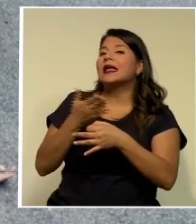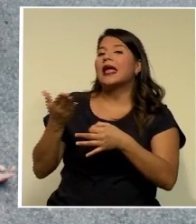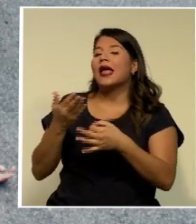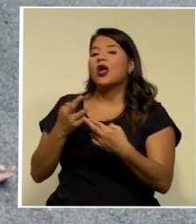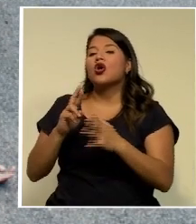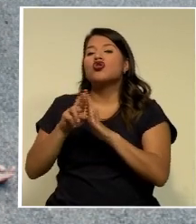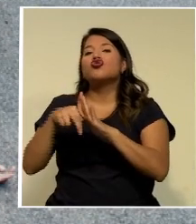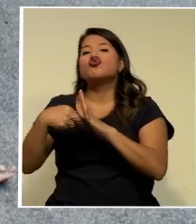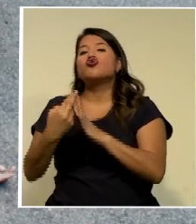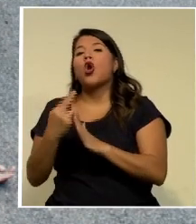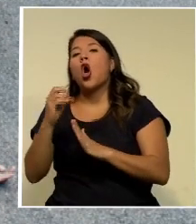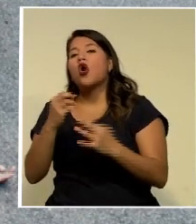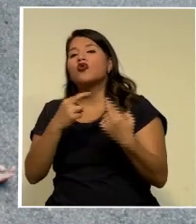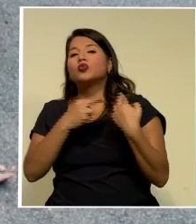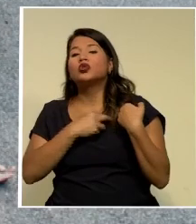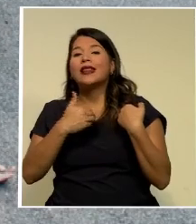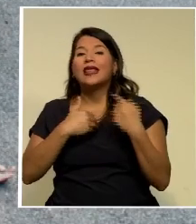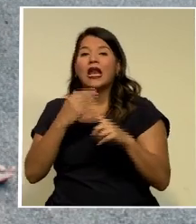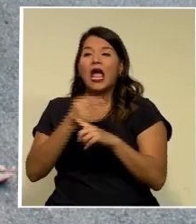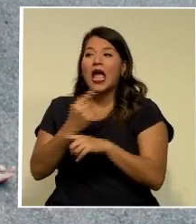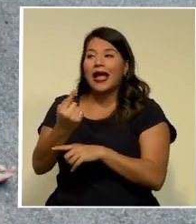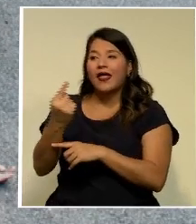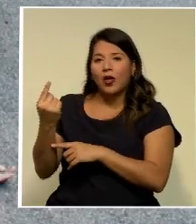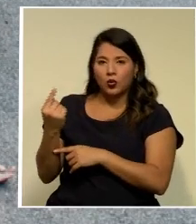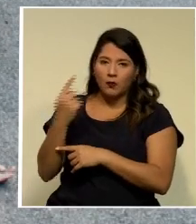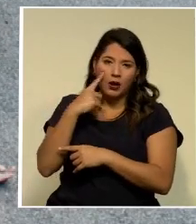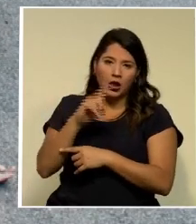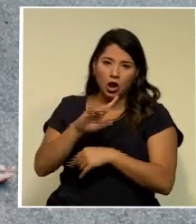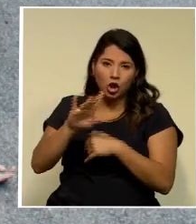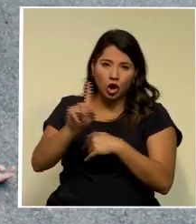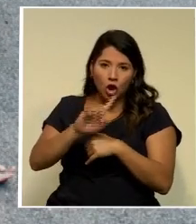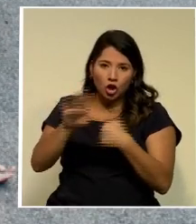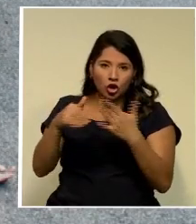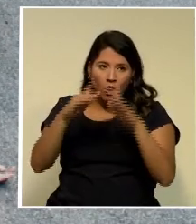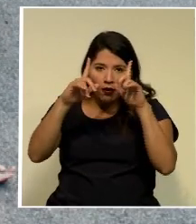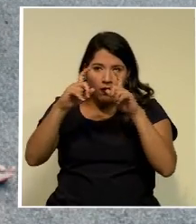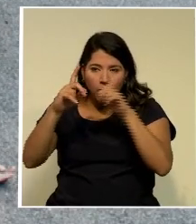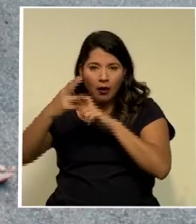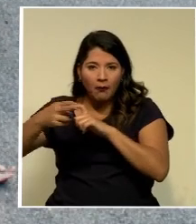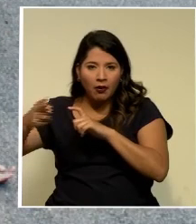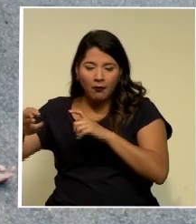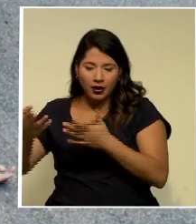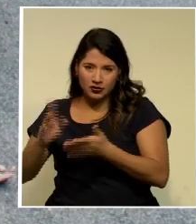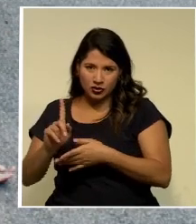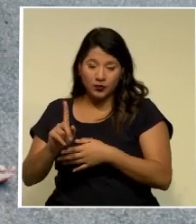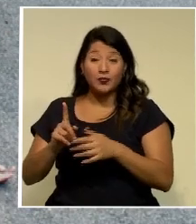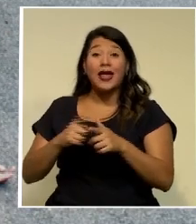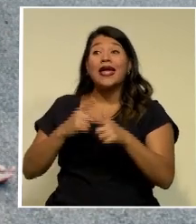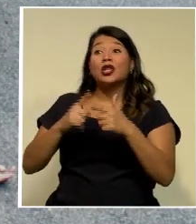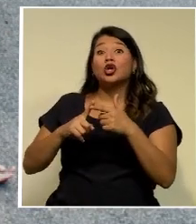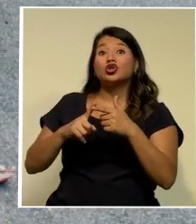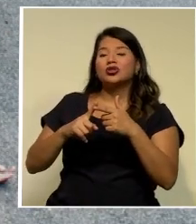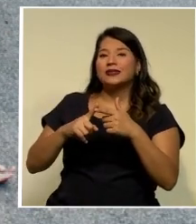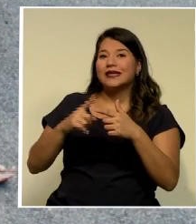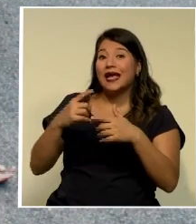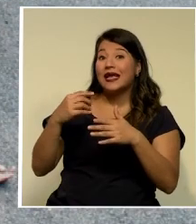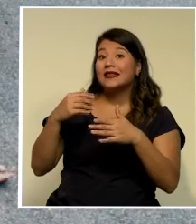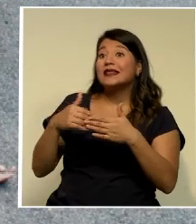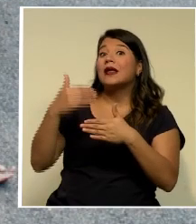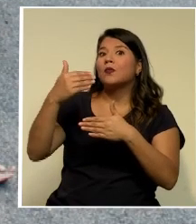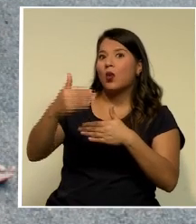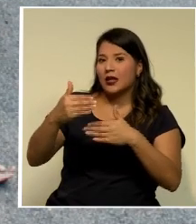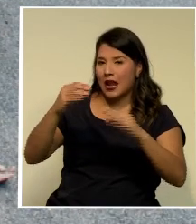tener material repetido y para cubrir la mayoría de ángulos posibles. Al otro día en la mañana se sale muy